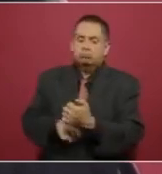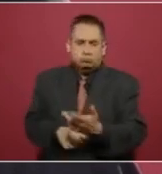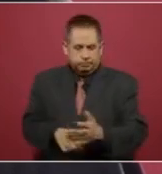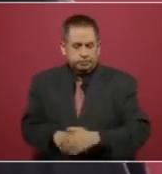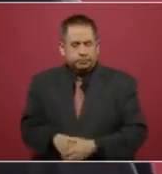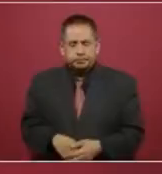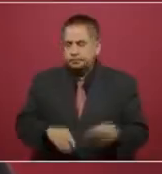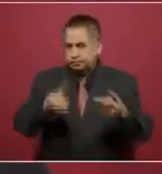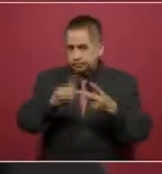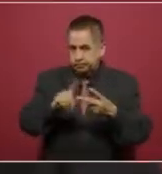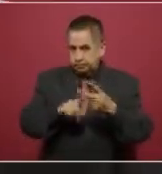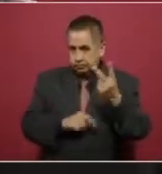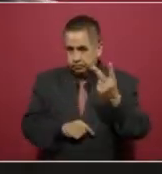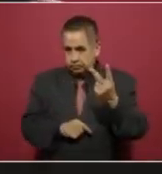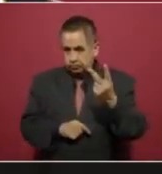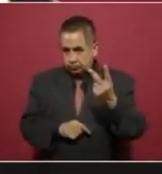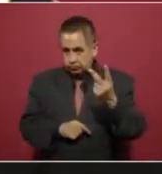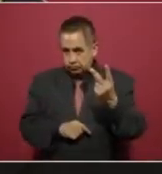se